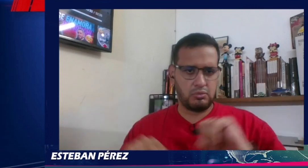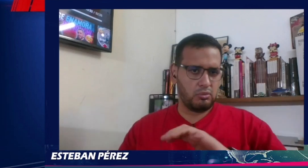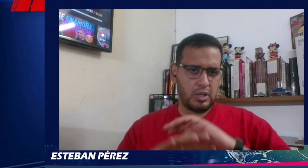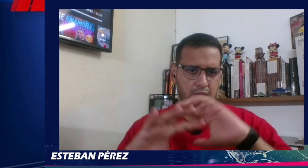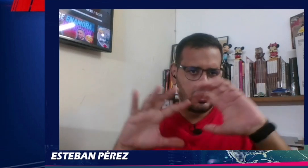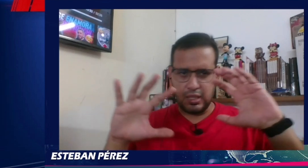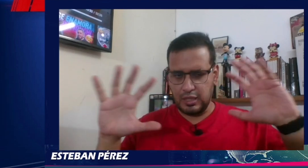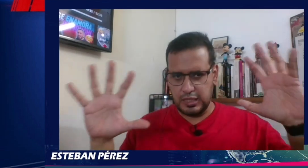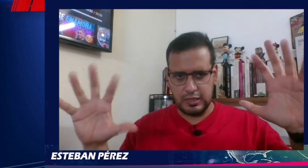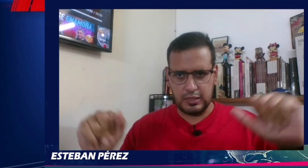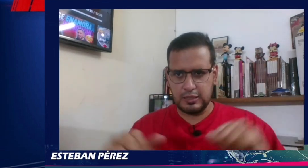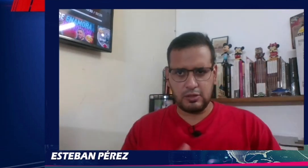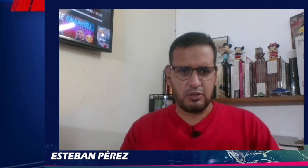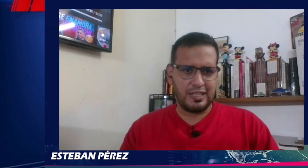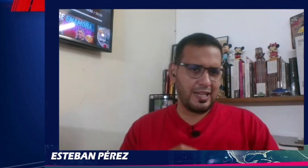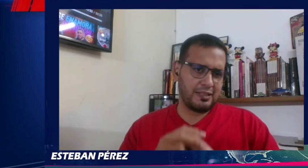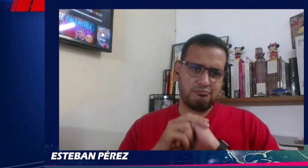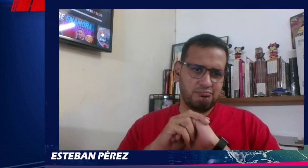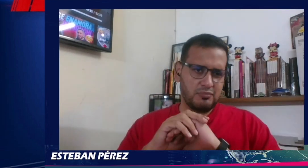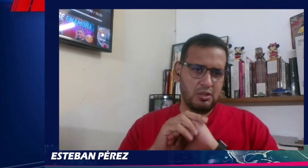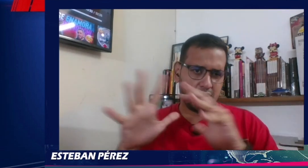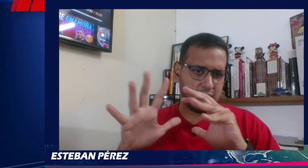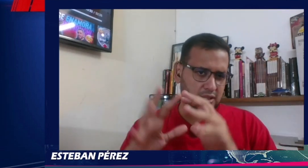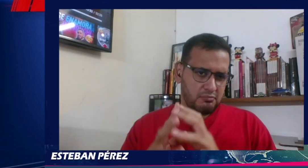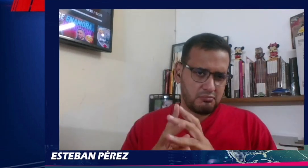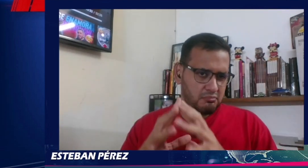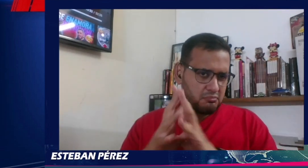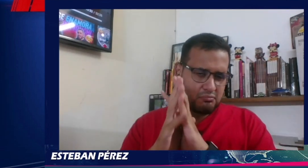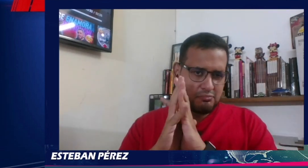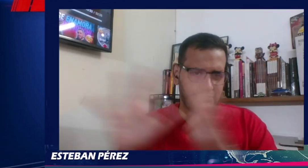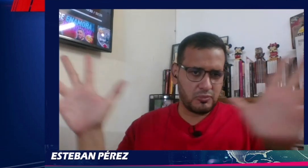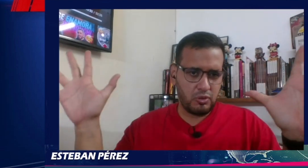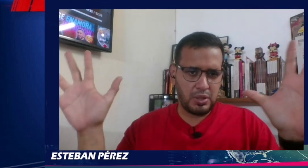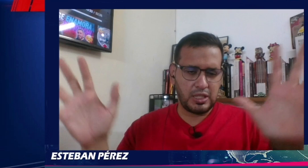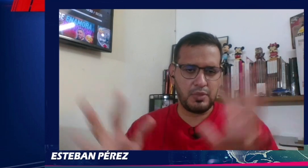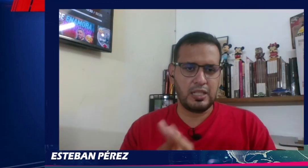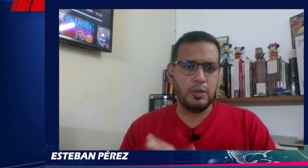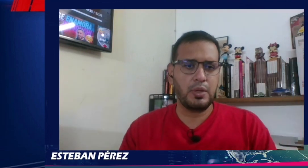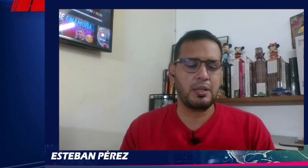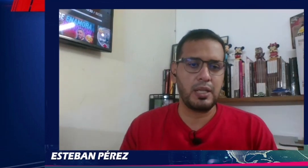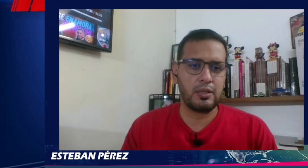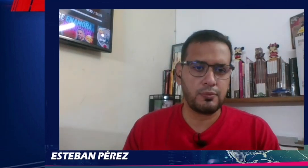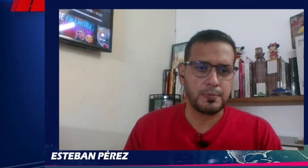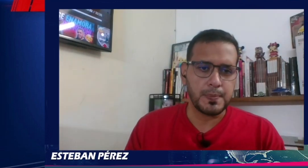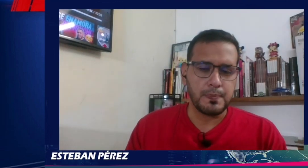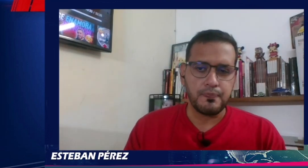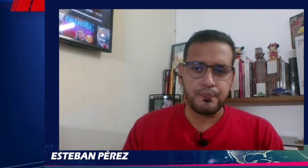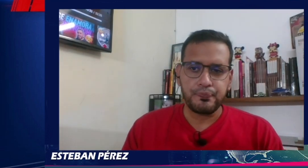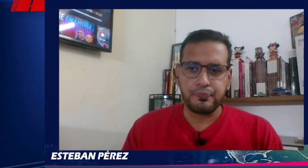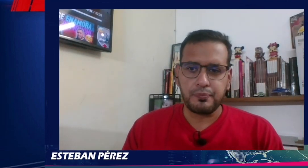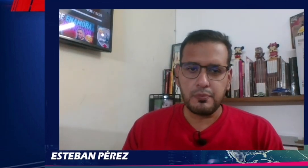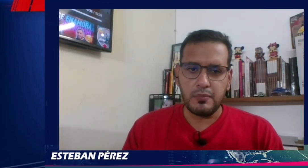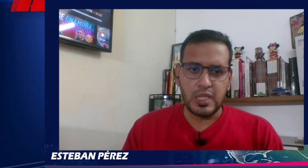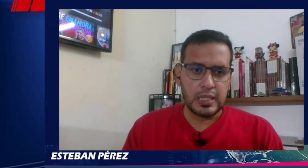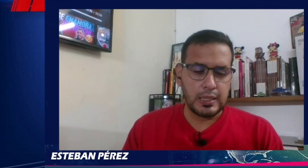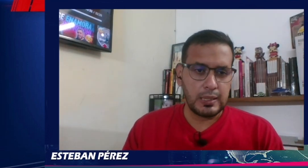de cultura, de sexualidad, de lo que sea, completamente libres en México.